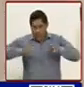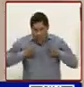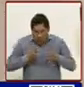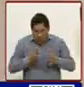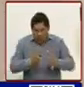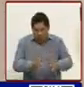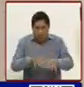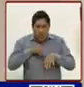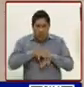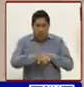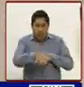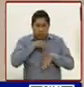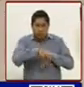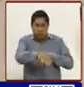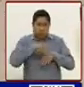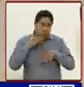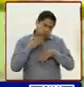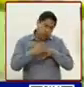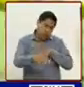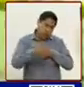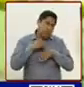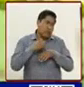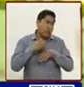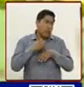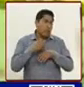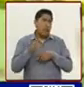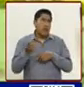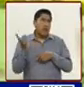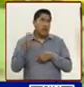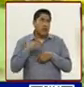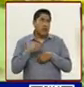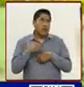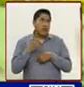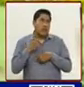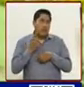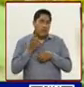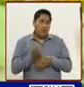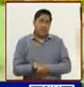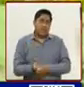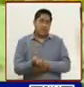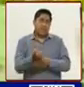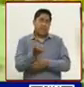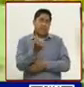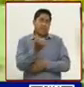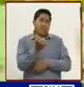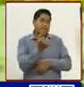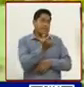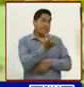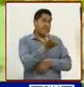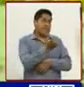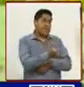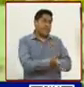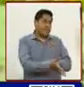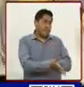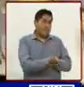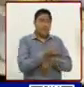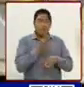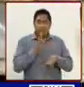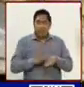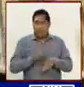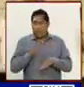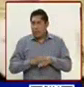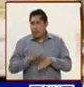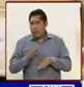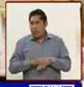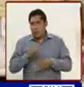para que el agua pase. Va a entrar una excavadora a hacer el encauzamiento para